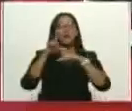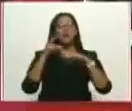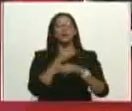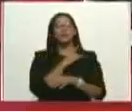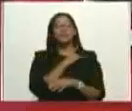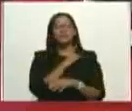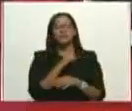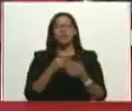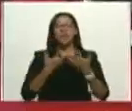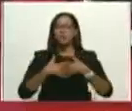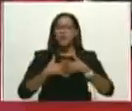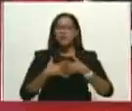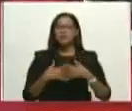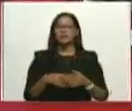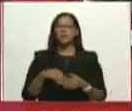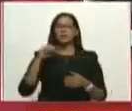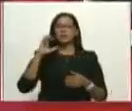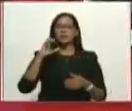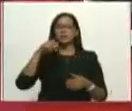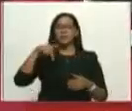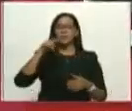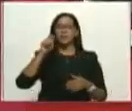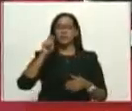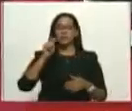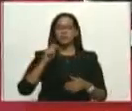en las fábricas, en los CPT,